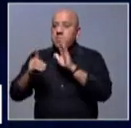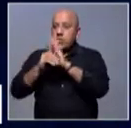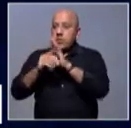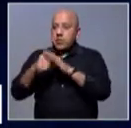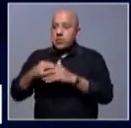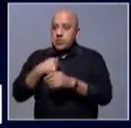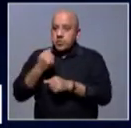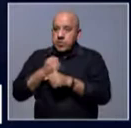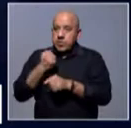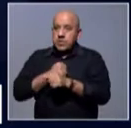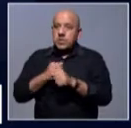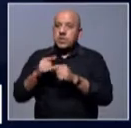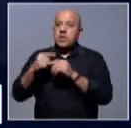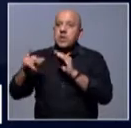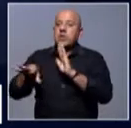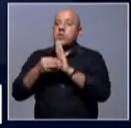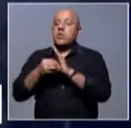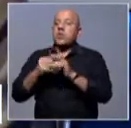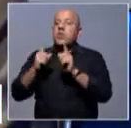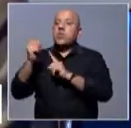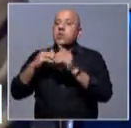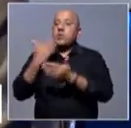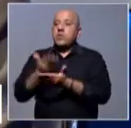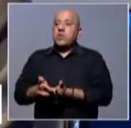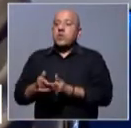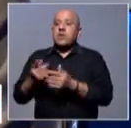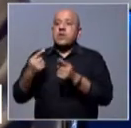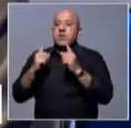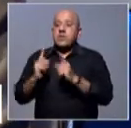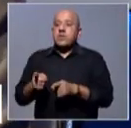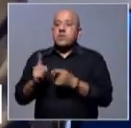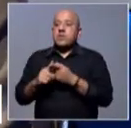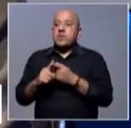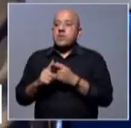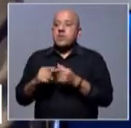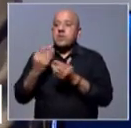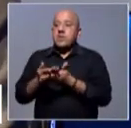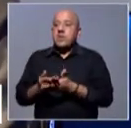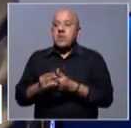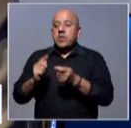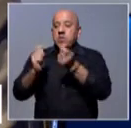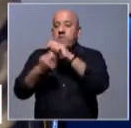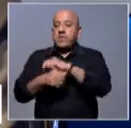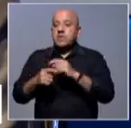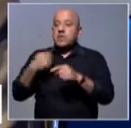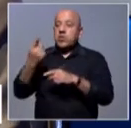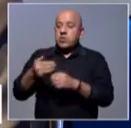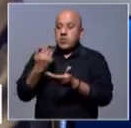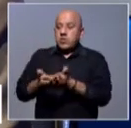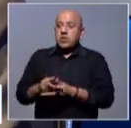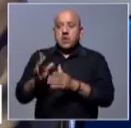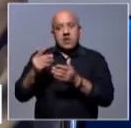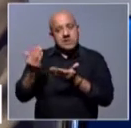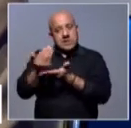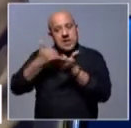estuvimos trabajando incorporamos algunas propuestas concretas y también planteamos modificaciones a otras y supresión